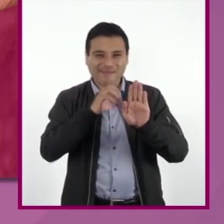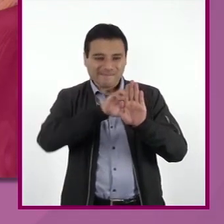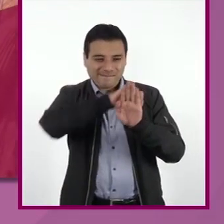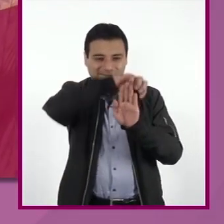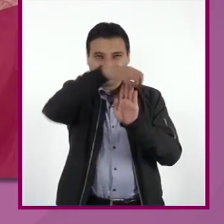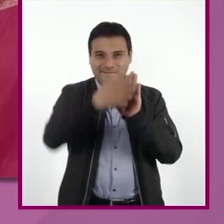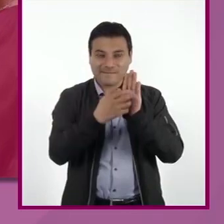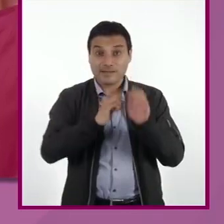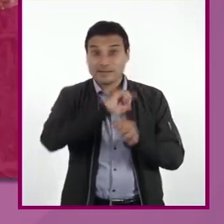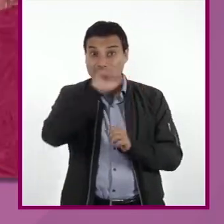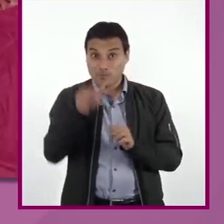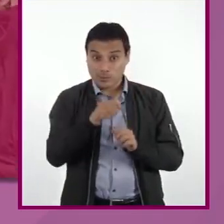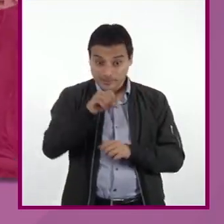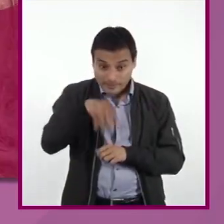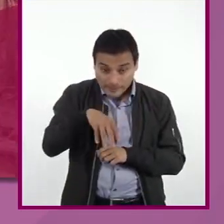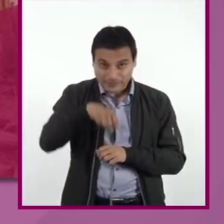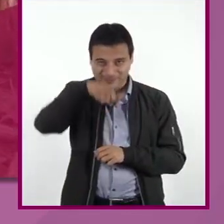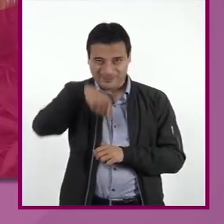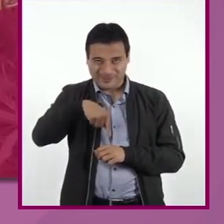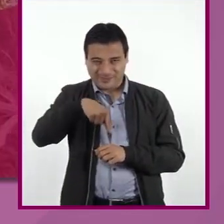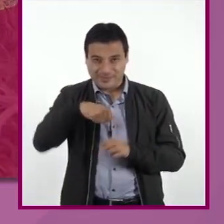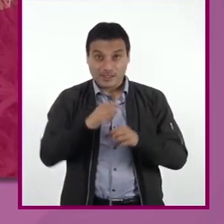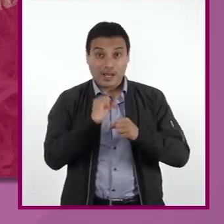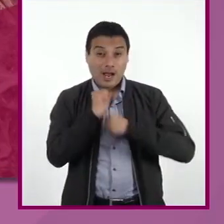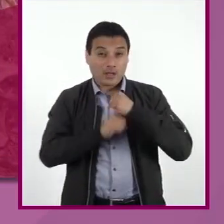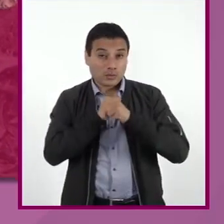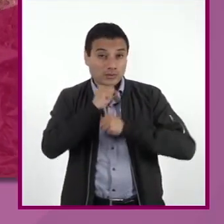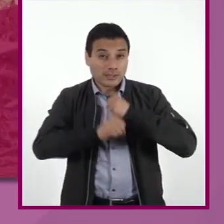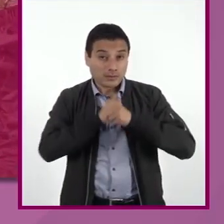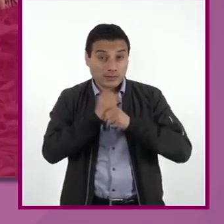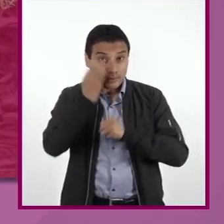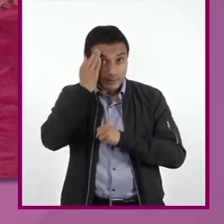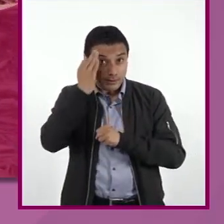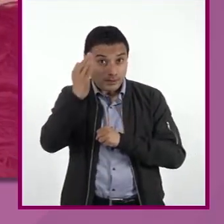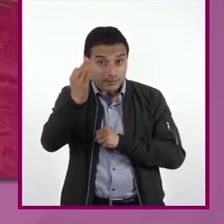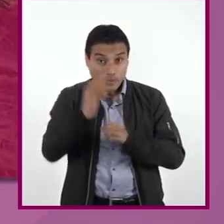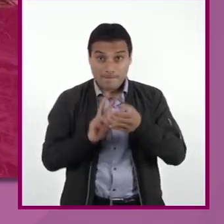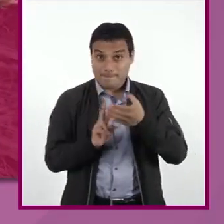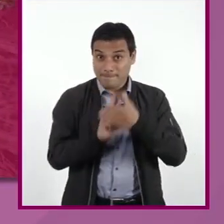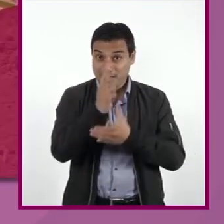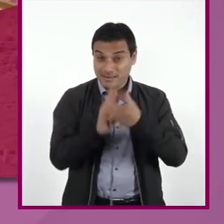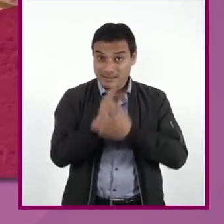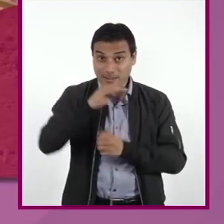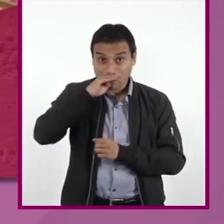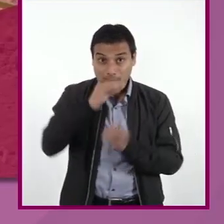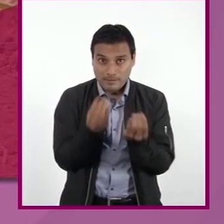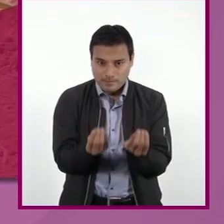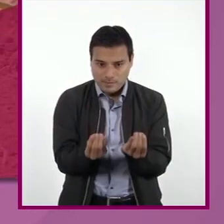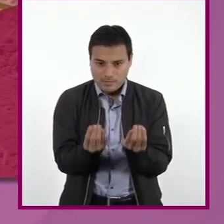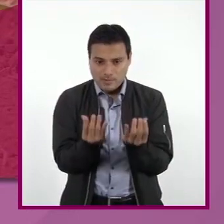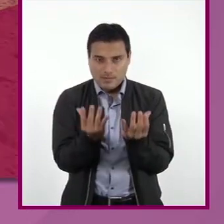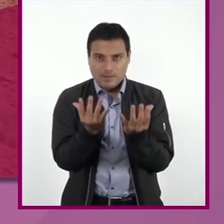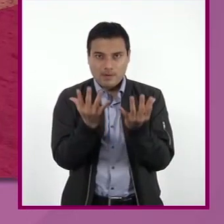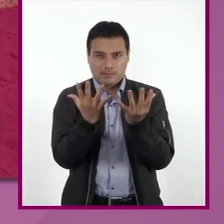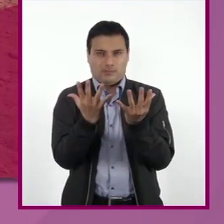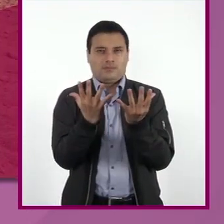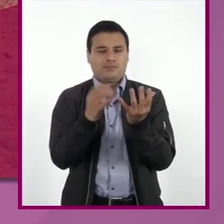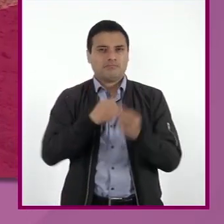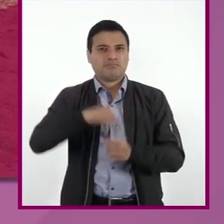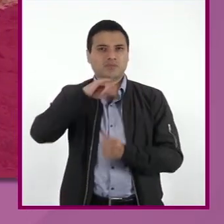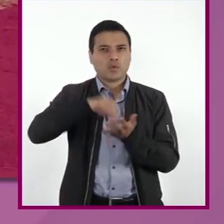decidieron cultivarlos. Al paso del tiempo, se dieron cuenta de que las plantas y las mazorcas eran diferentes de una zona a